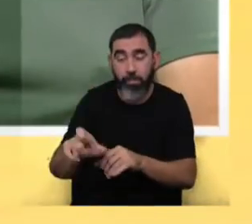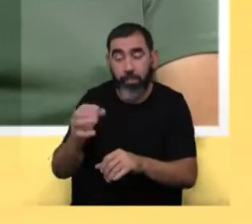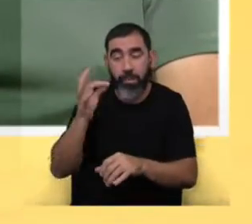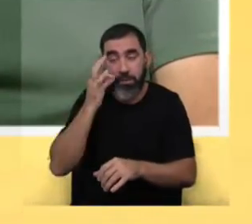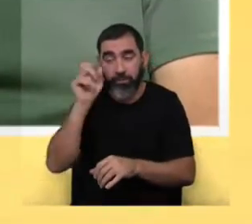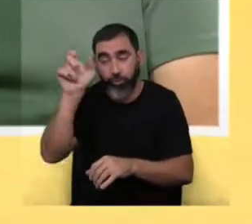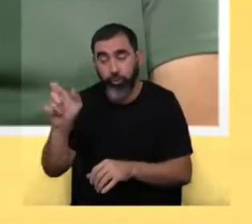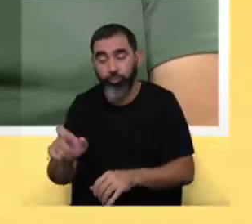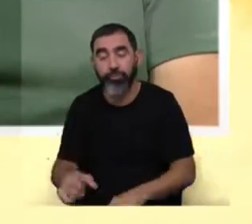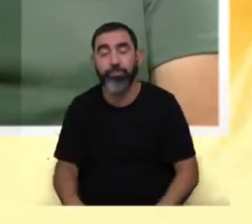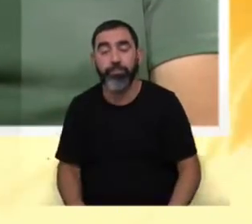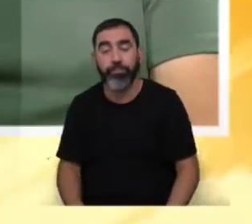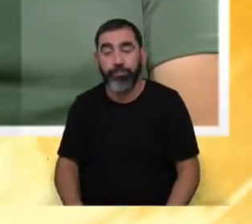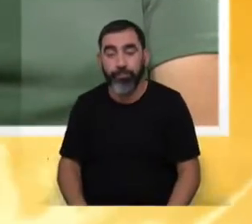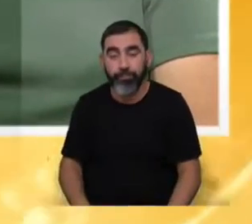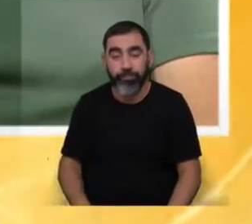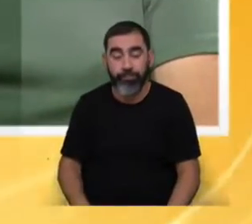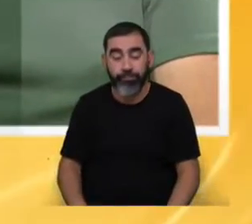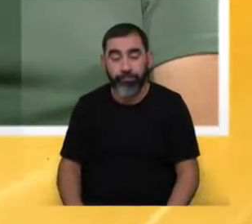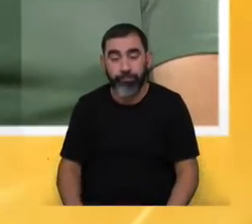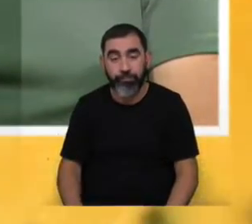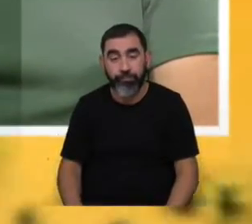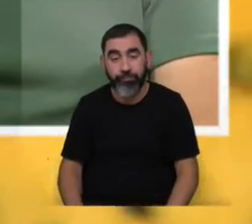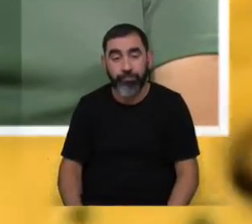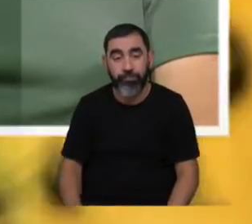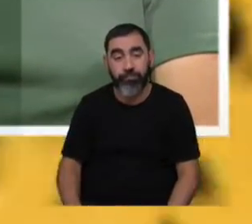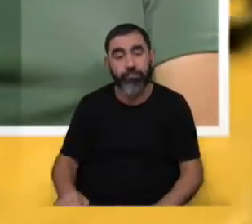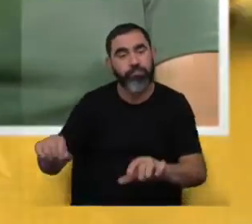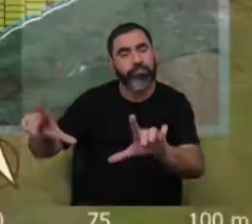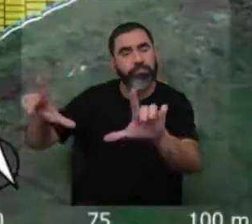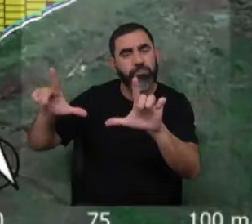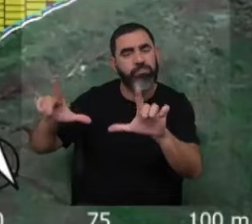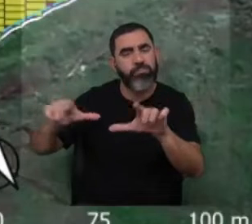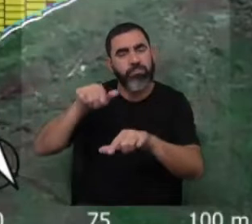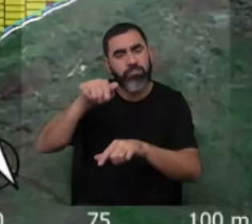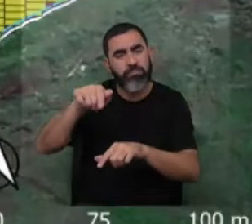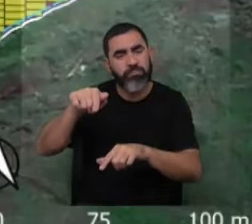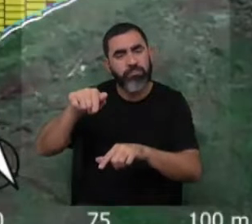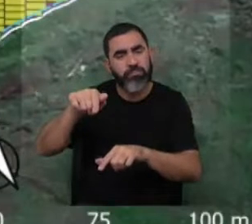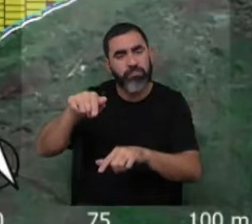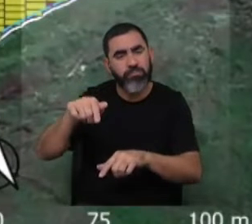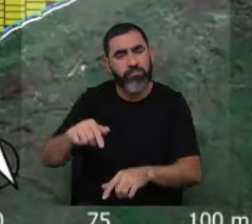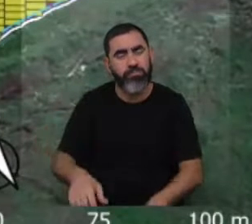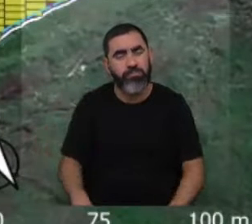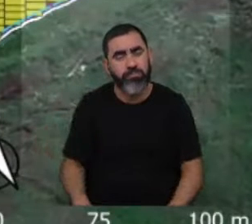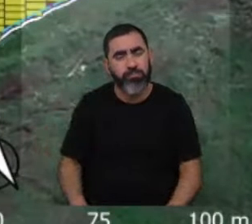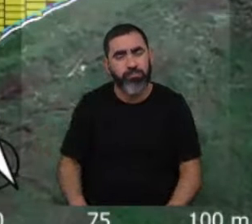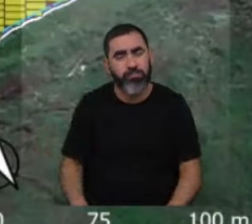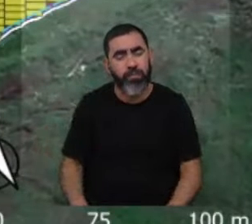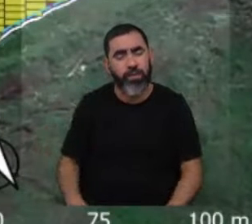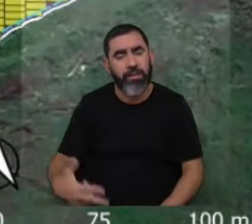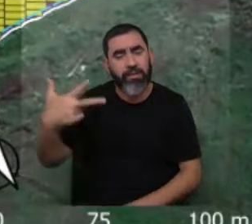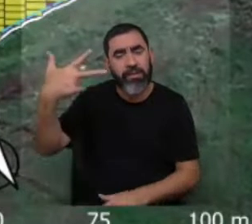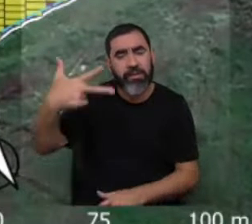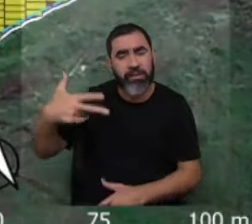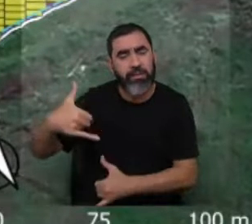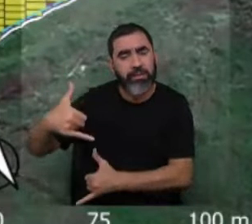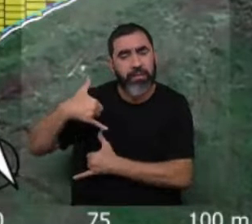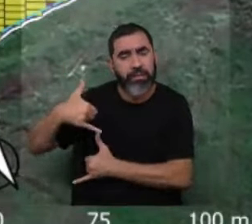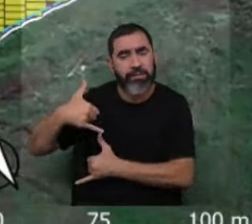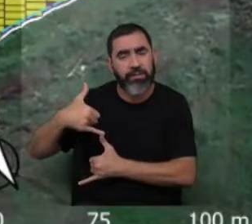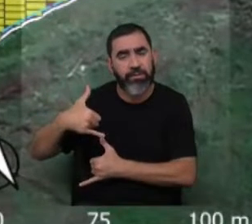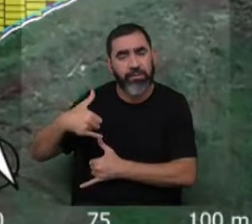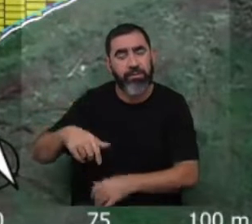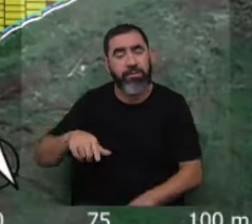con los testimonios. Correcto. Esto que estamos viendo en la pantalla, que si yo lo reconozco mal, y ayúdenme ustedes, es el batallón 13, ¿no? Sí. Ese